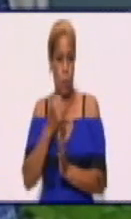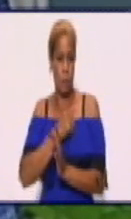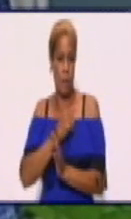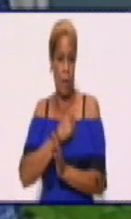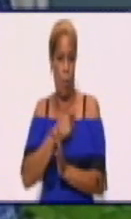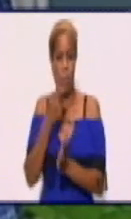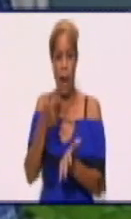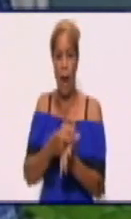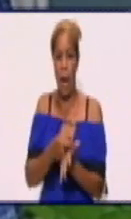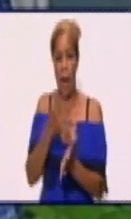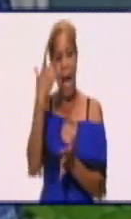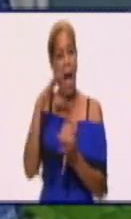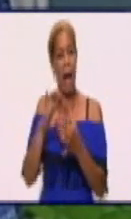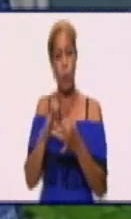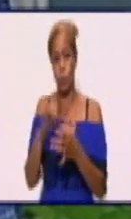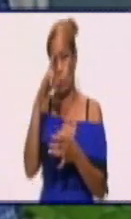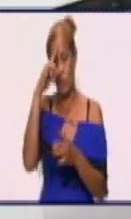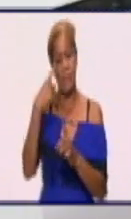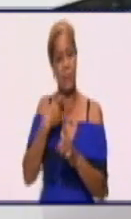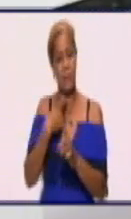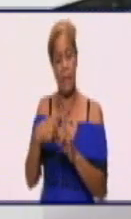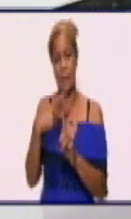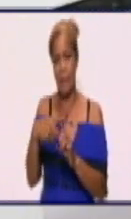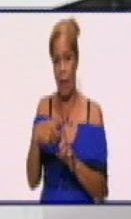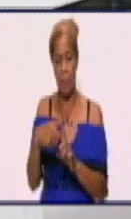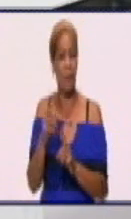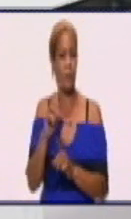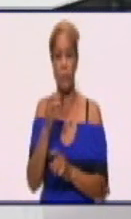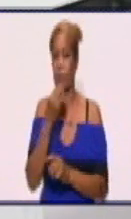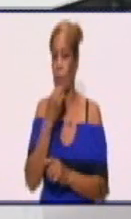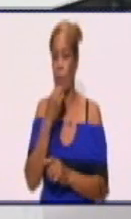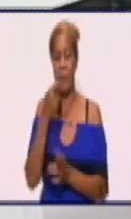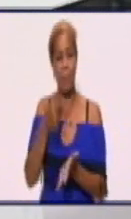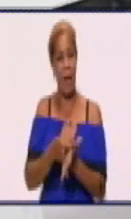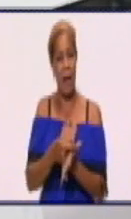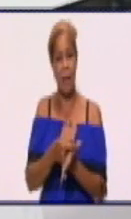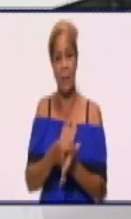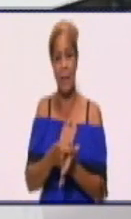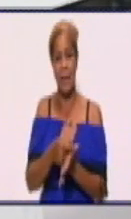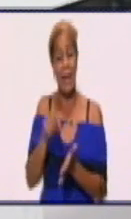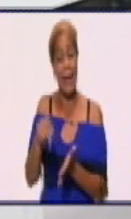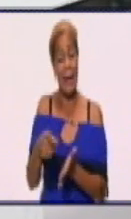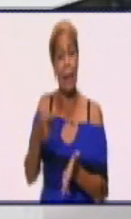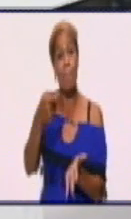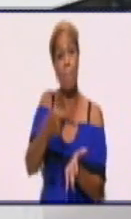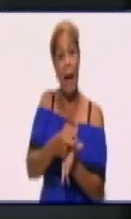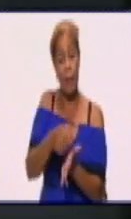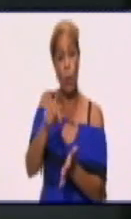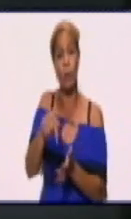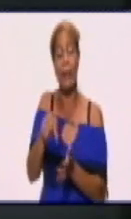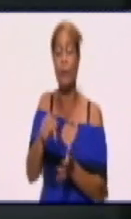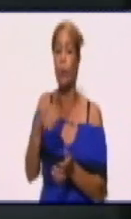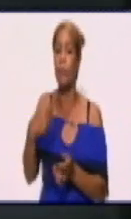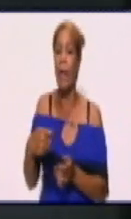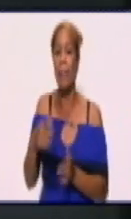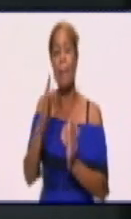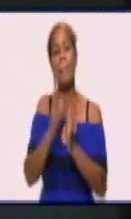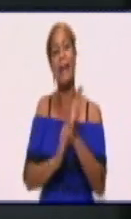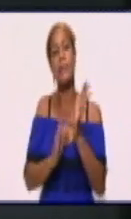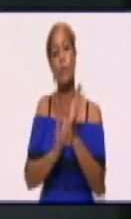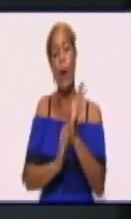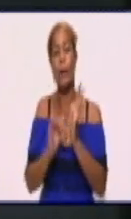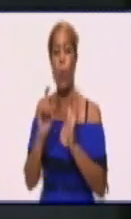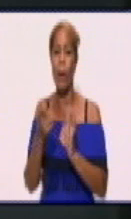tengo la garantía eso no se debe hacer el cobro debe de la comisión es mensual y de forma automática